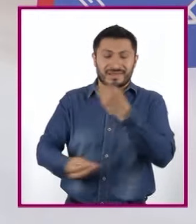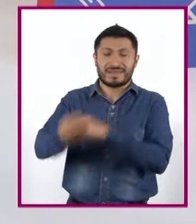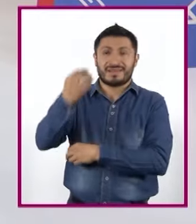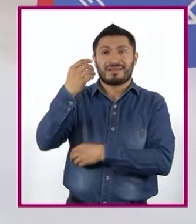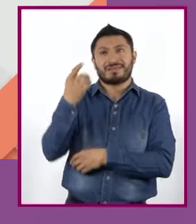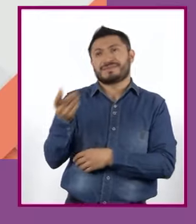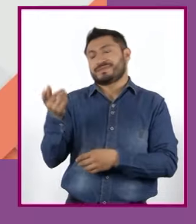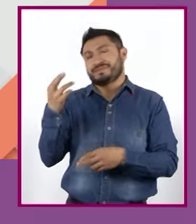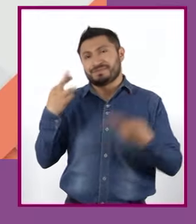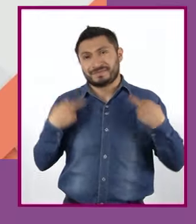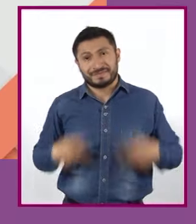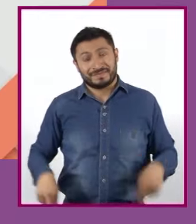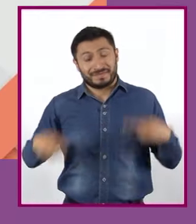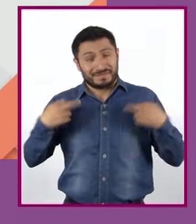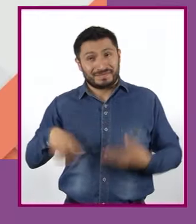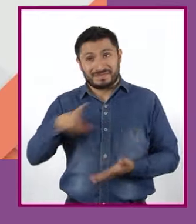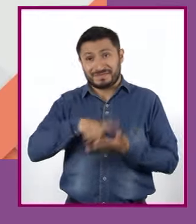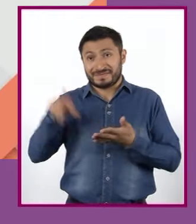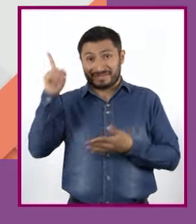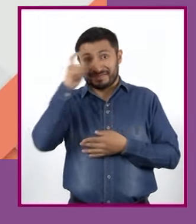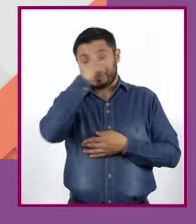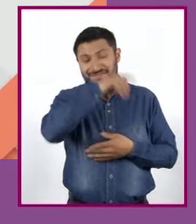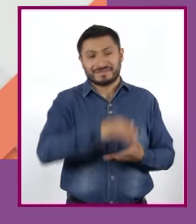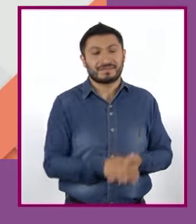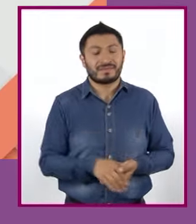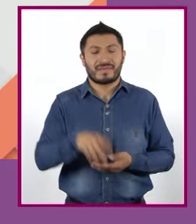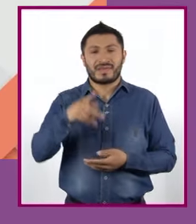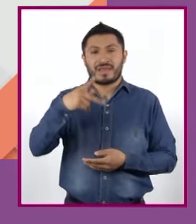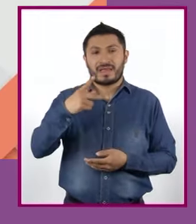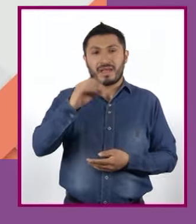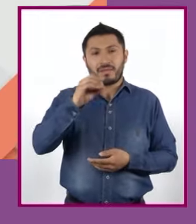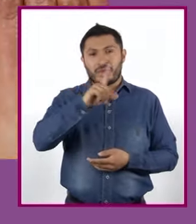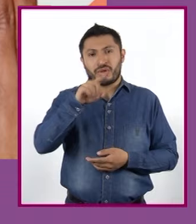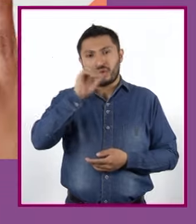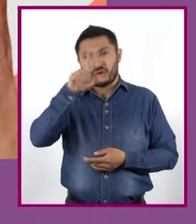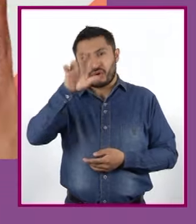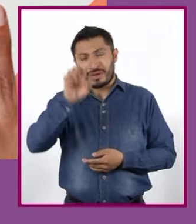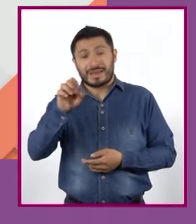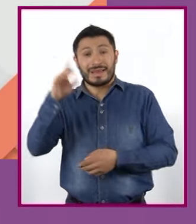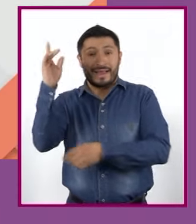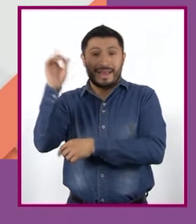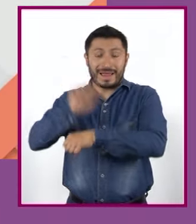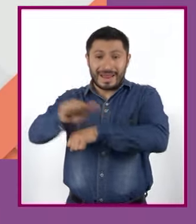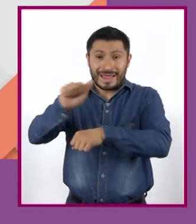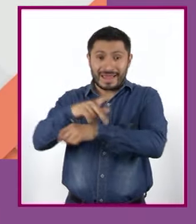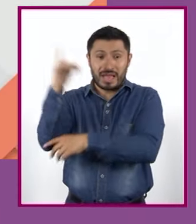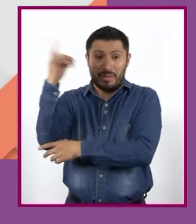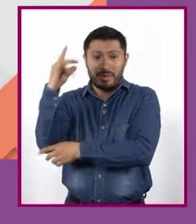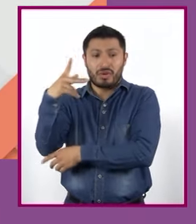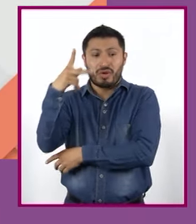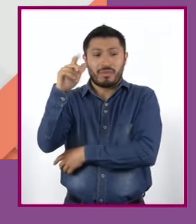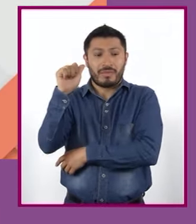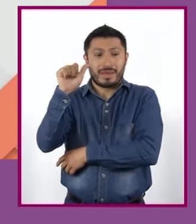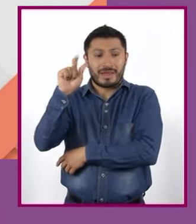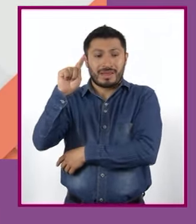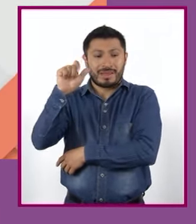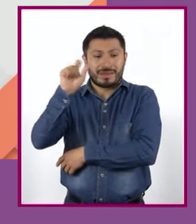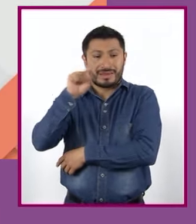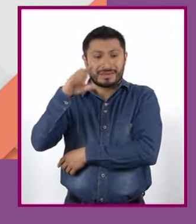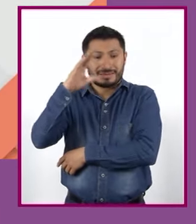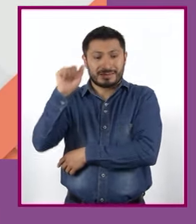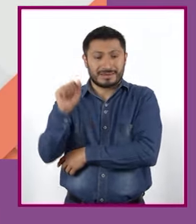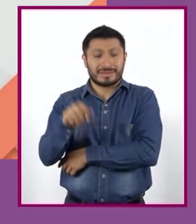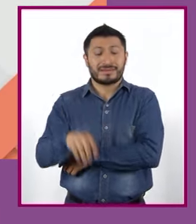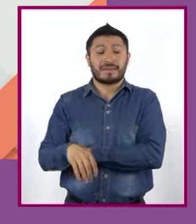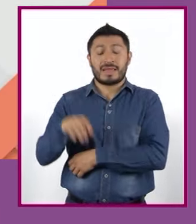de compras. Al pozole en Argentina y en Perú le dicen patasca y en Ecuador caldo